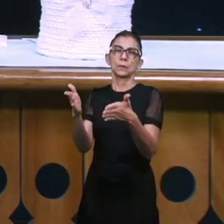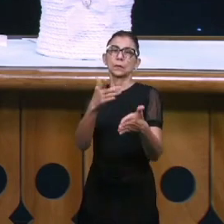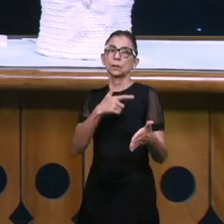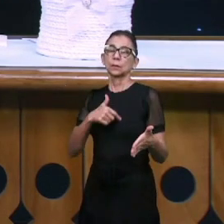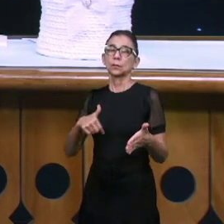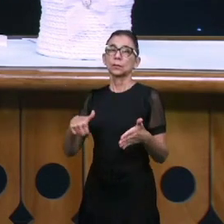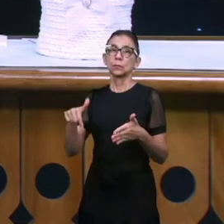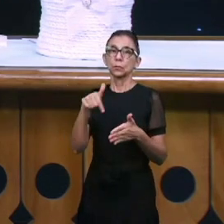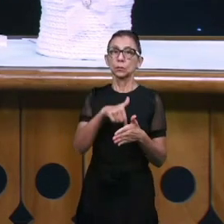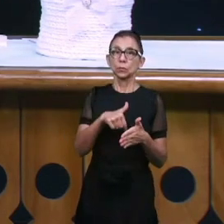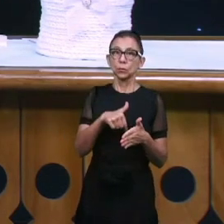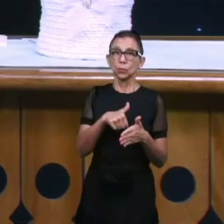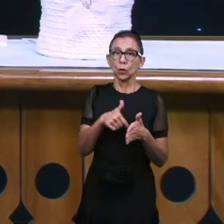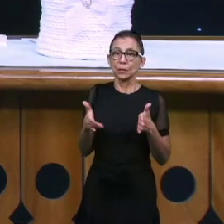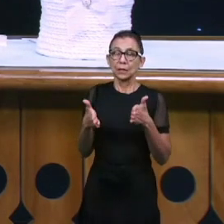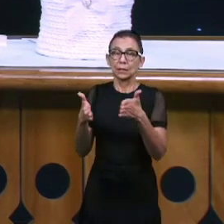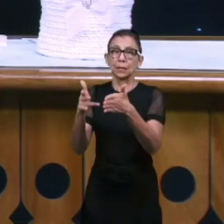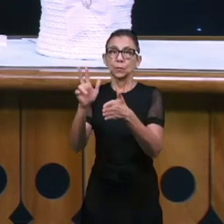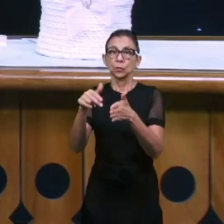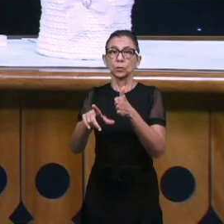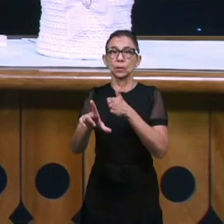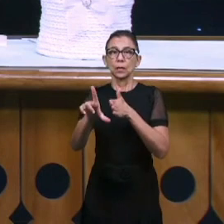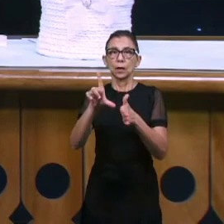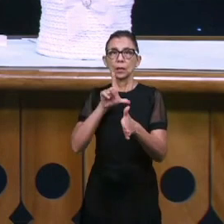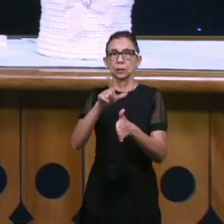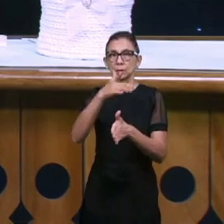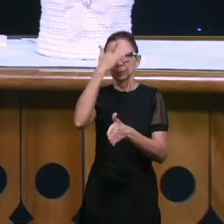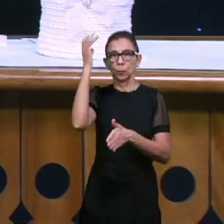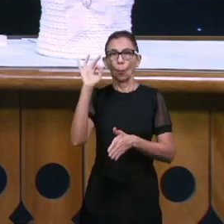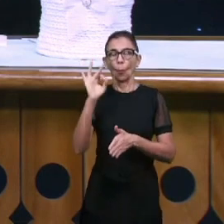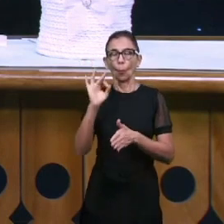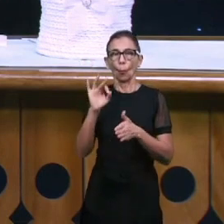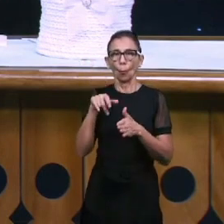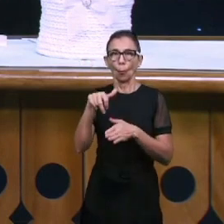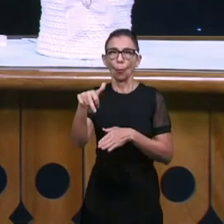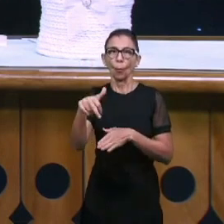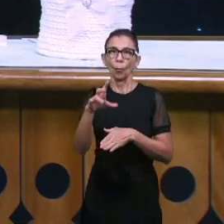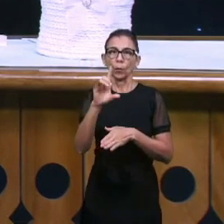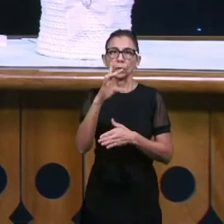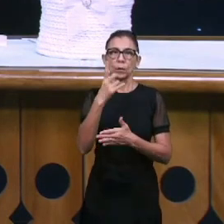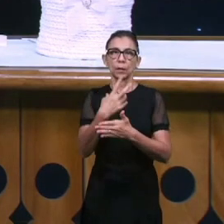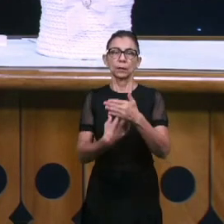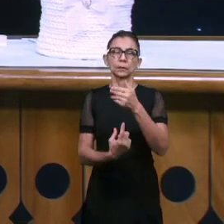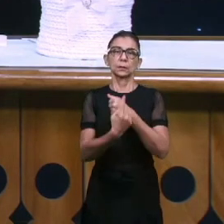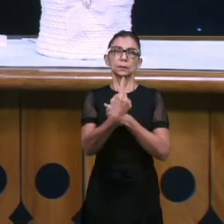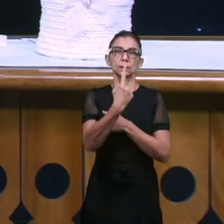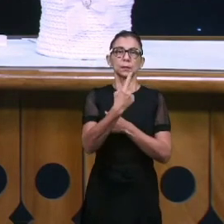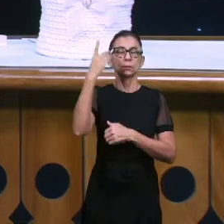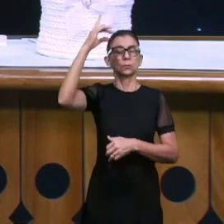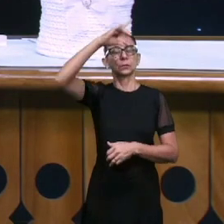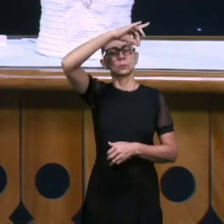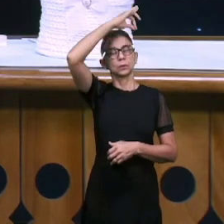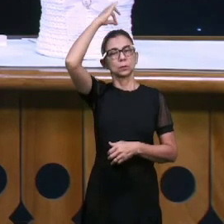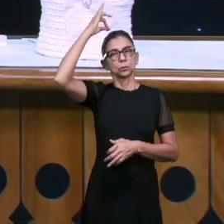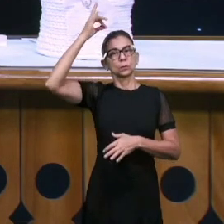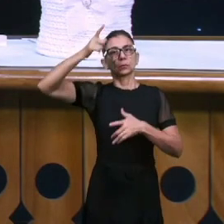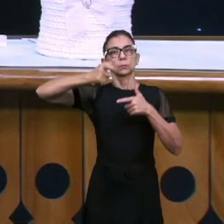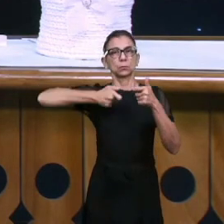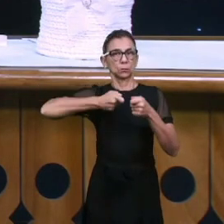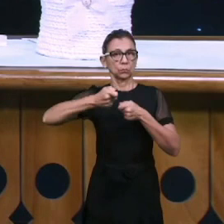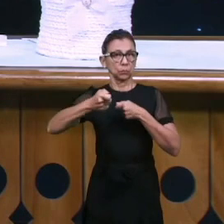nosotros vamos a pasar, nunca nadie pasó. Solo la Trinidad, es solo el Espíritu Santo, el gobierno es de